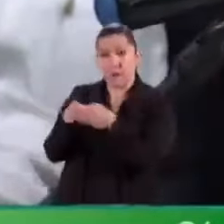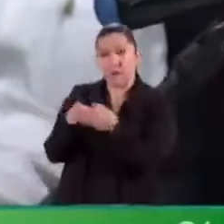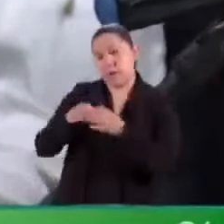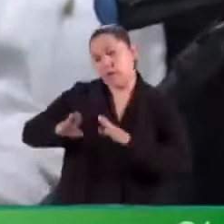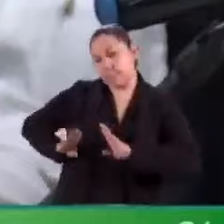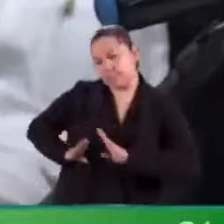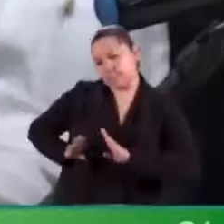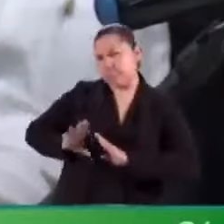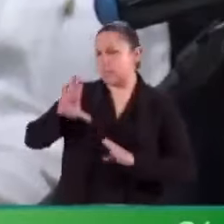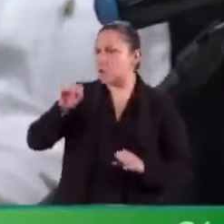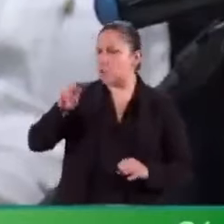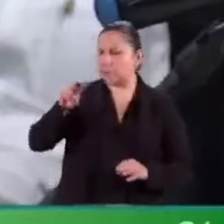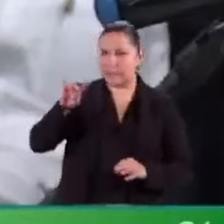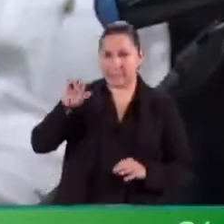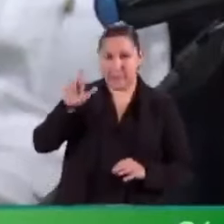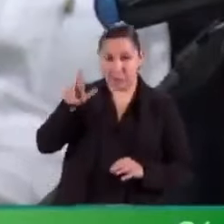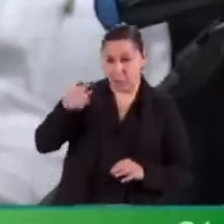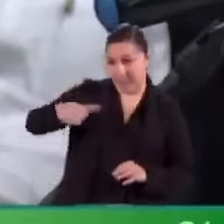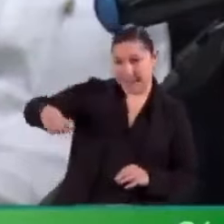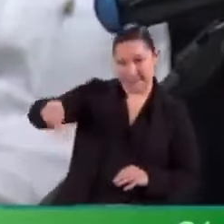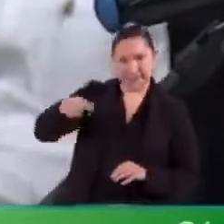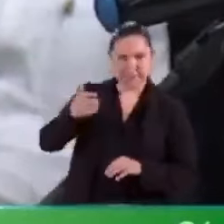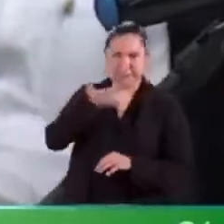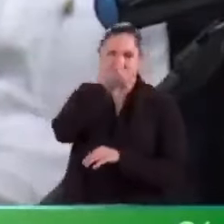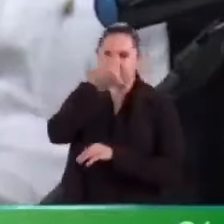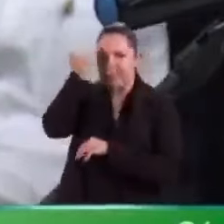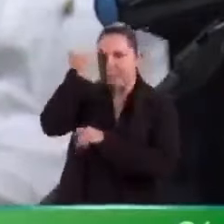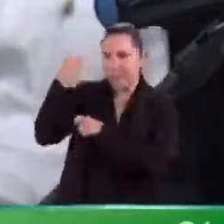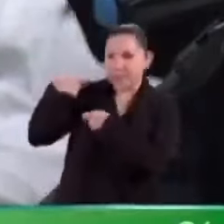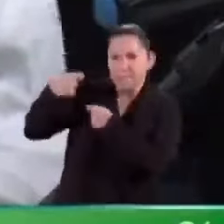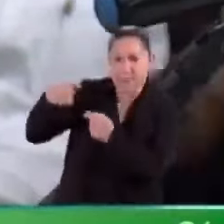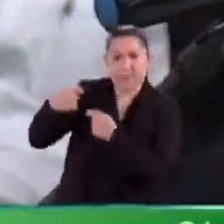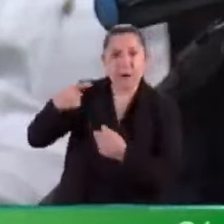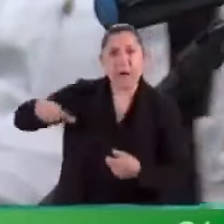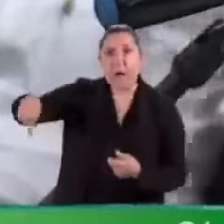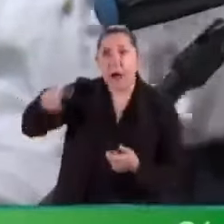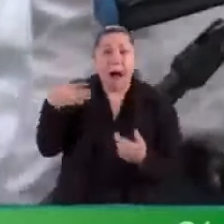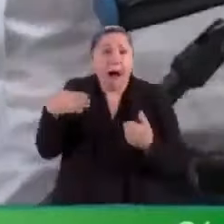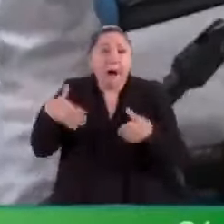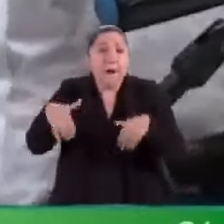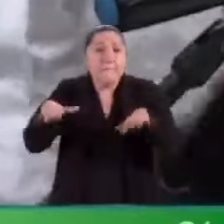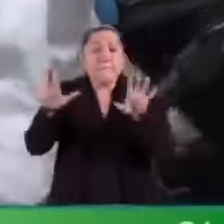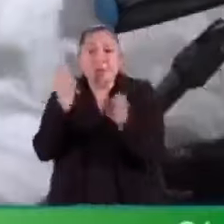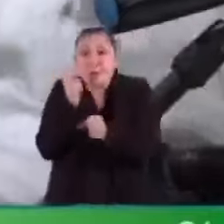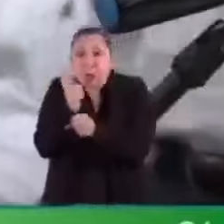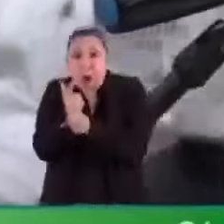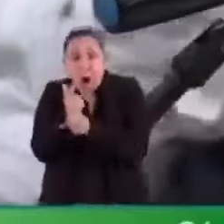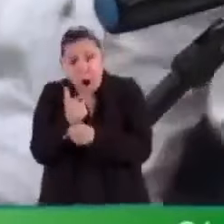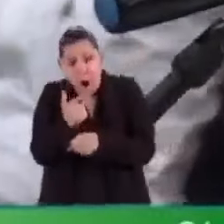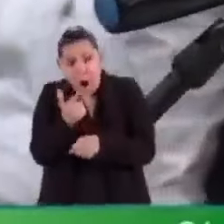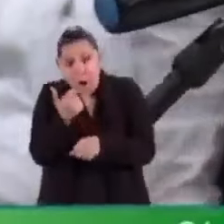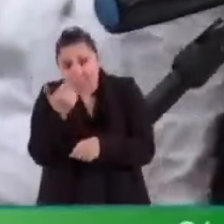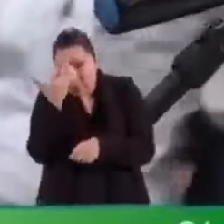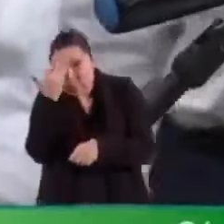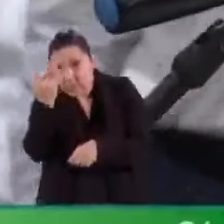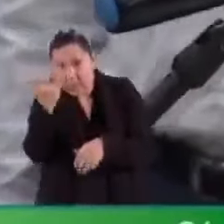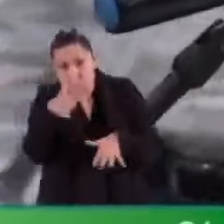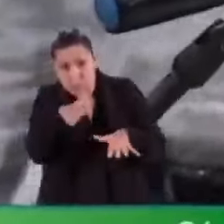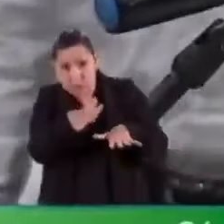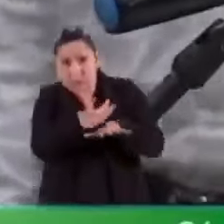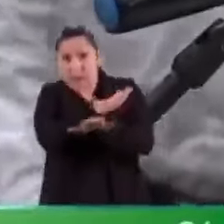las cosas han cambiado. Aún recuerdo muy bien, en aquella legislatura